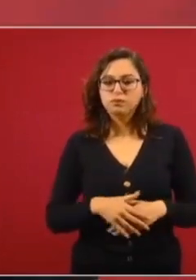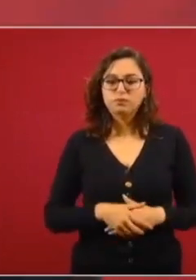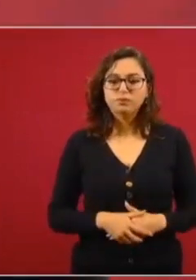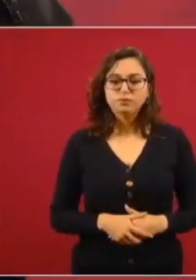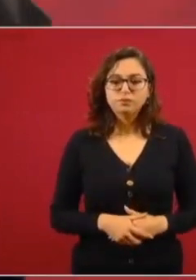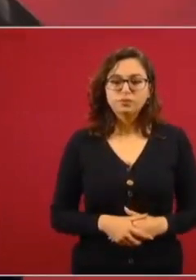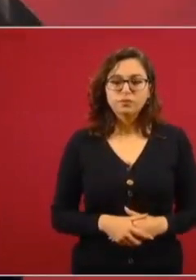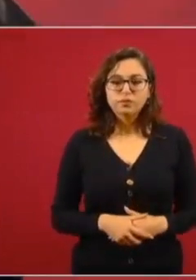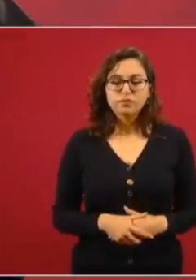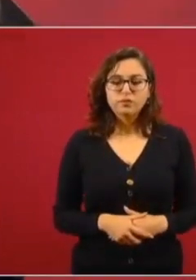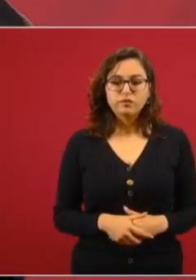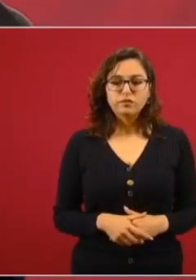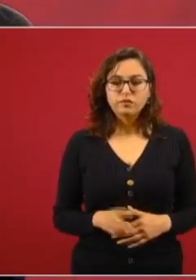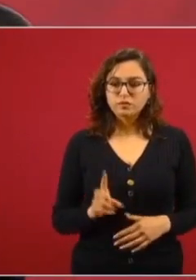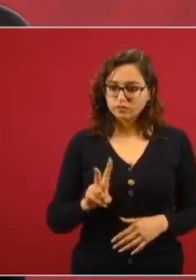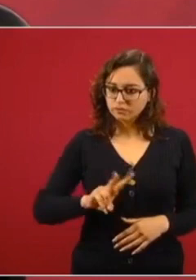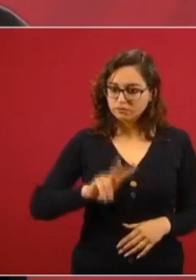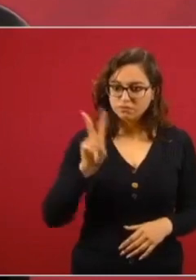de